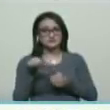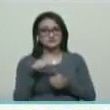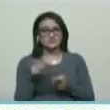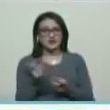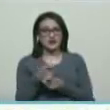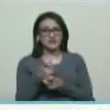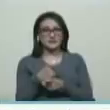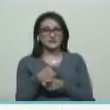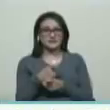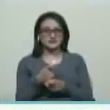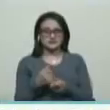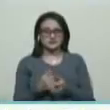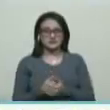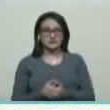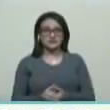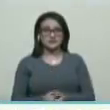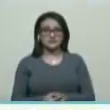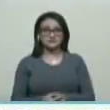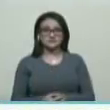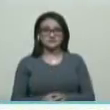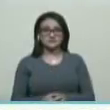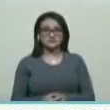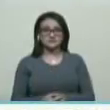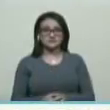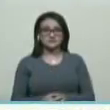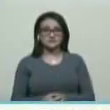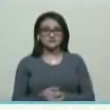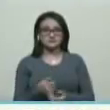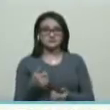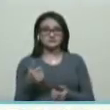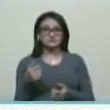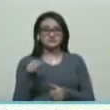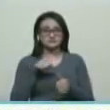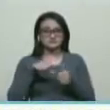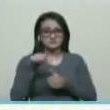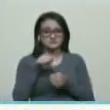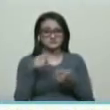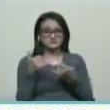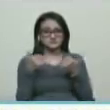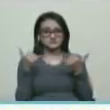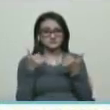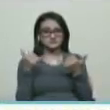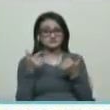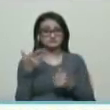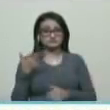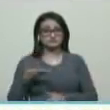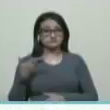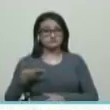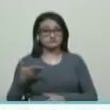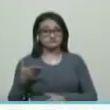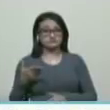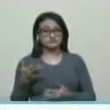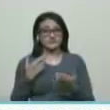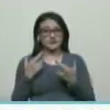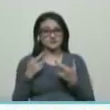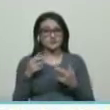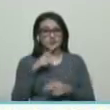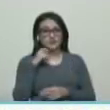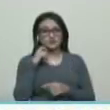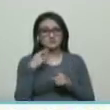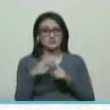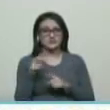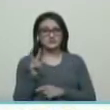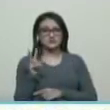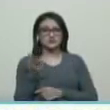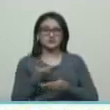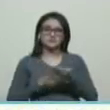entre otros temas. O sea, la cooperación energética es un eje central de la relación Rusia-Venezuela. La relación